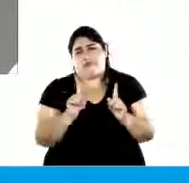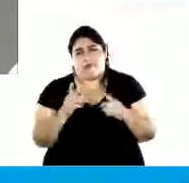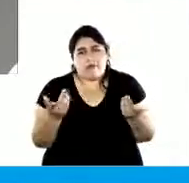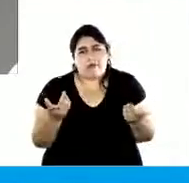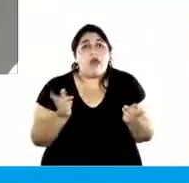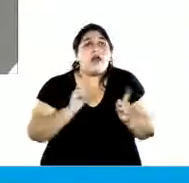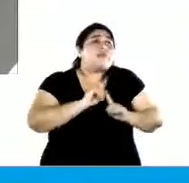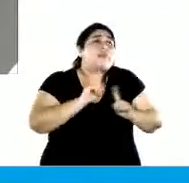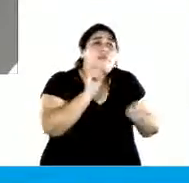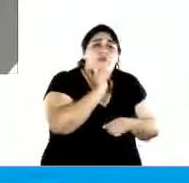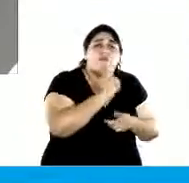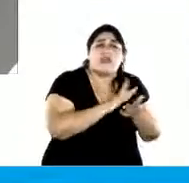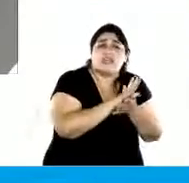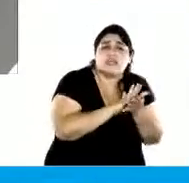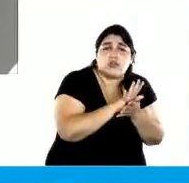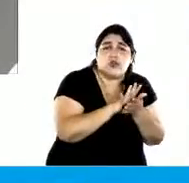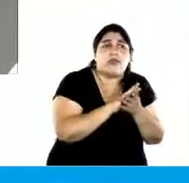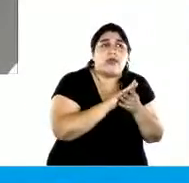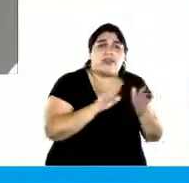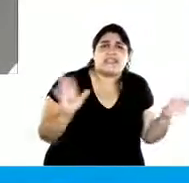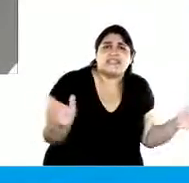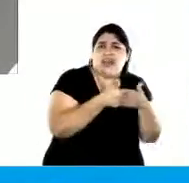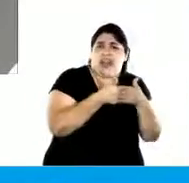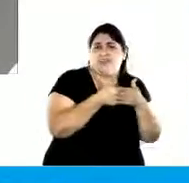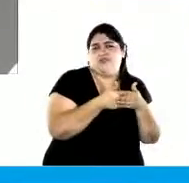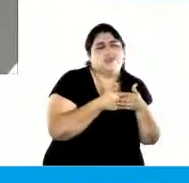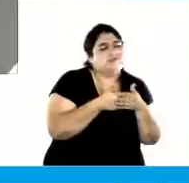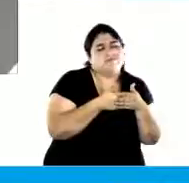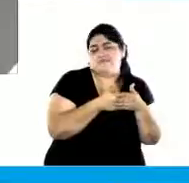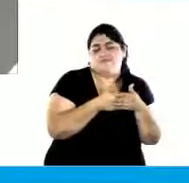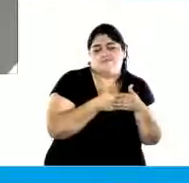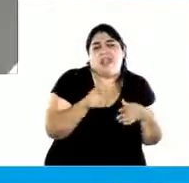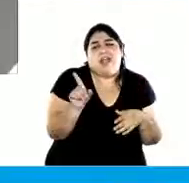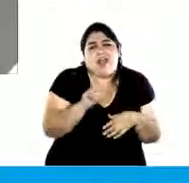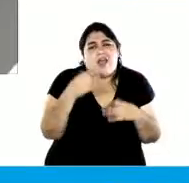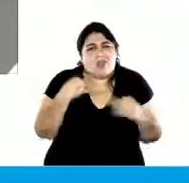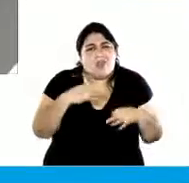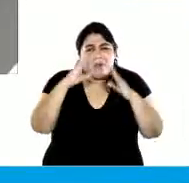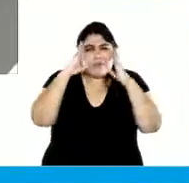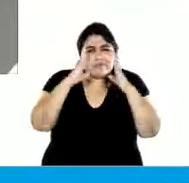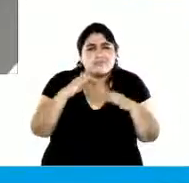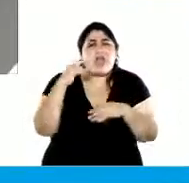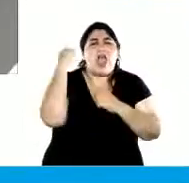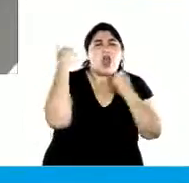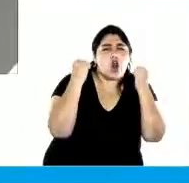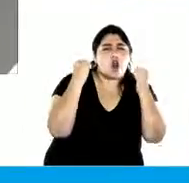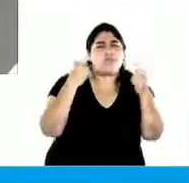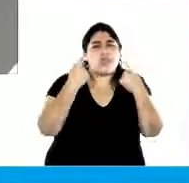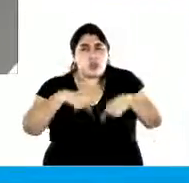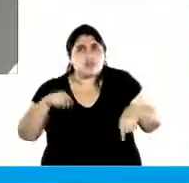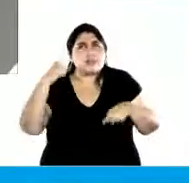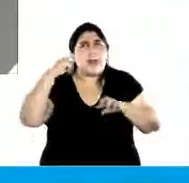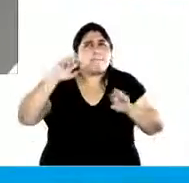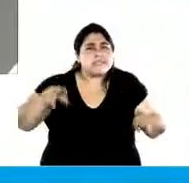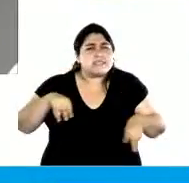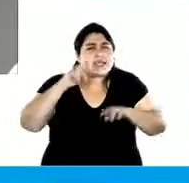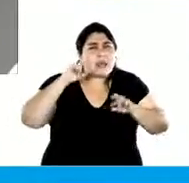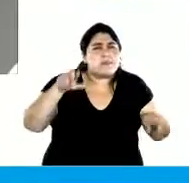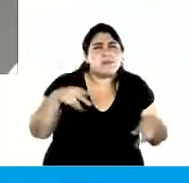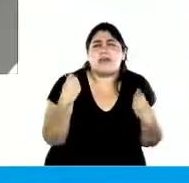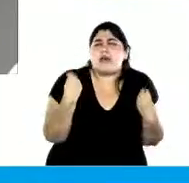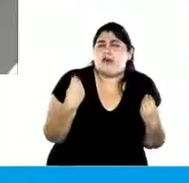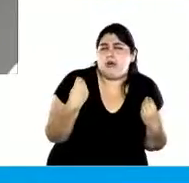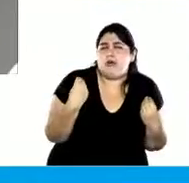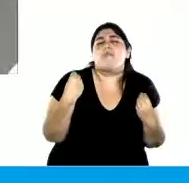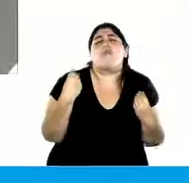poder resolver cerrando. Me parece que lo que tenemos que cerrando la economía, cerrando las actividades, podemos pensar en, por supuesto, nosotros, como